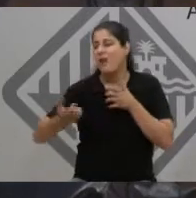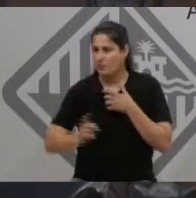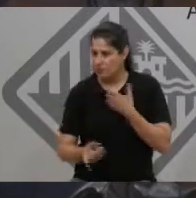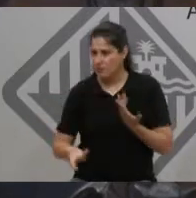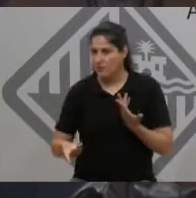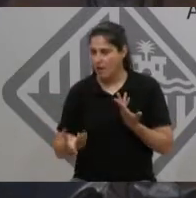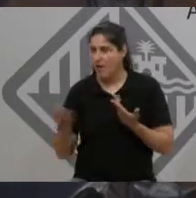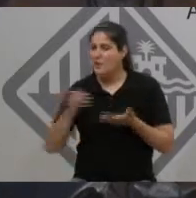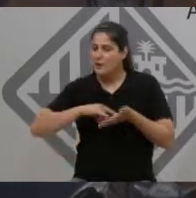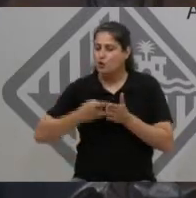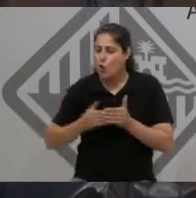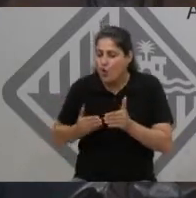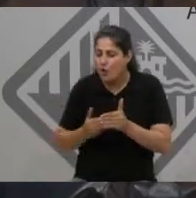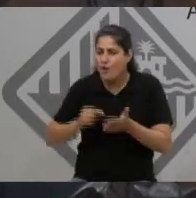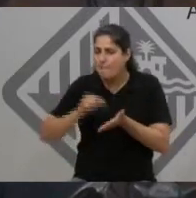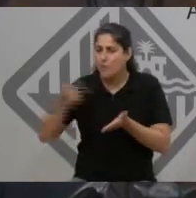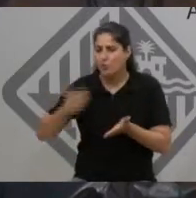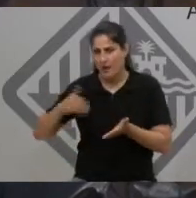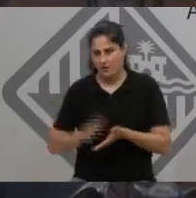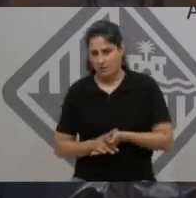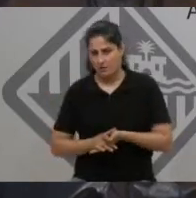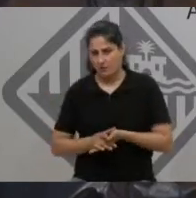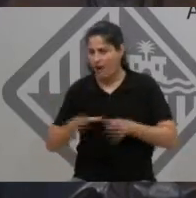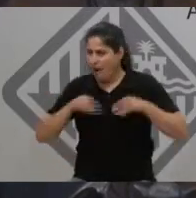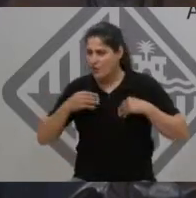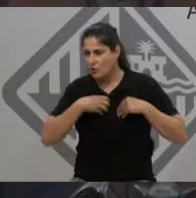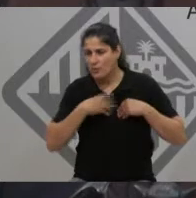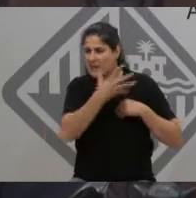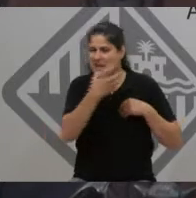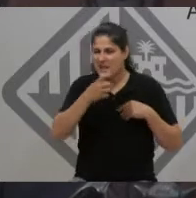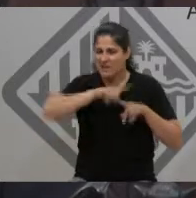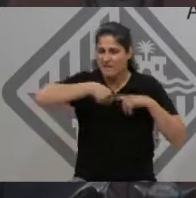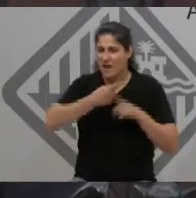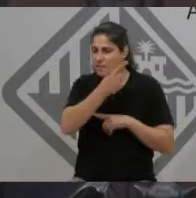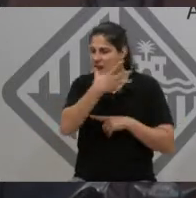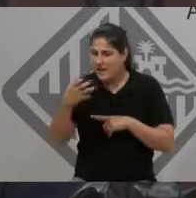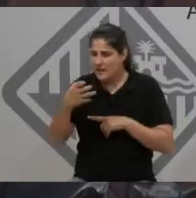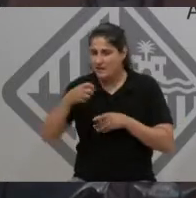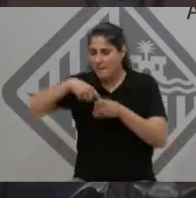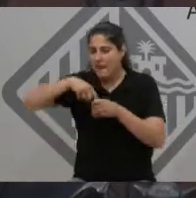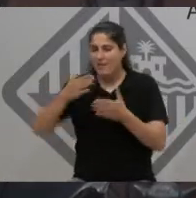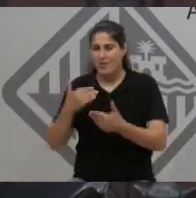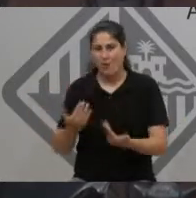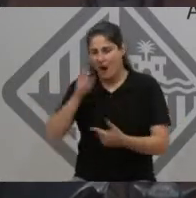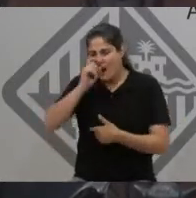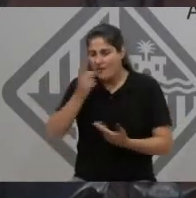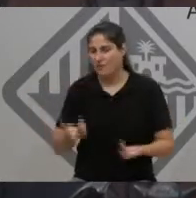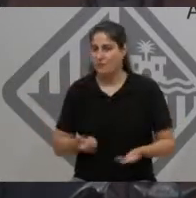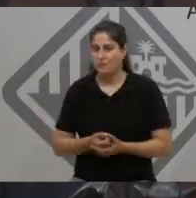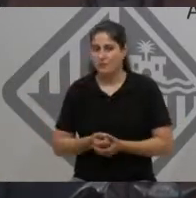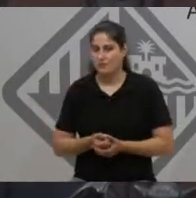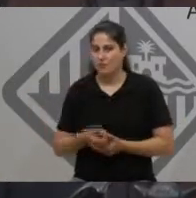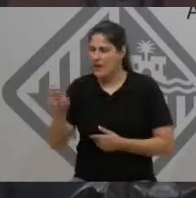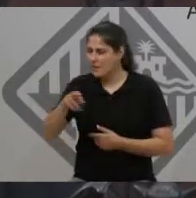una solución a corto plazo. No se puede permitir que 500 familias en esta ciudad se queden sin plaza de escoleta cada año. No se puede